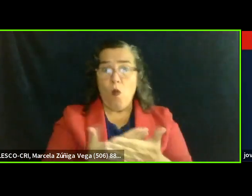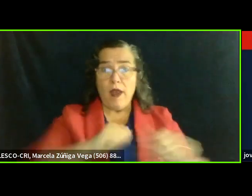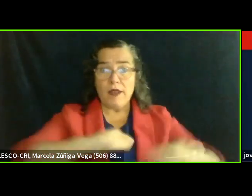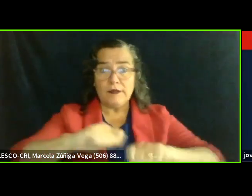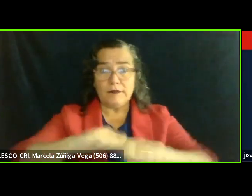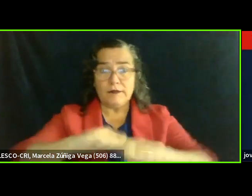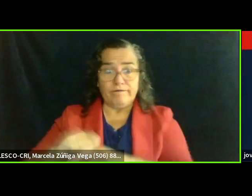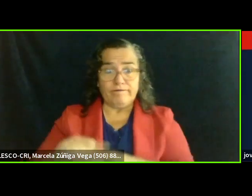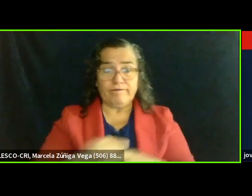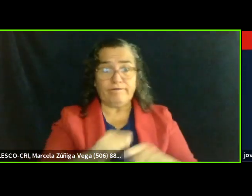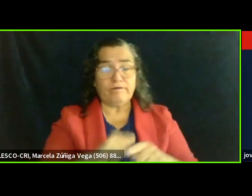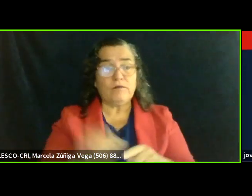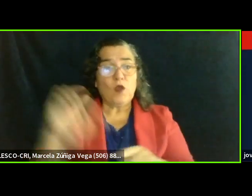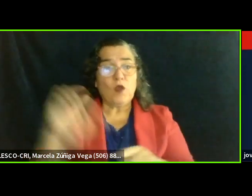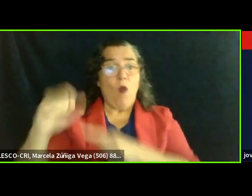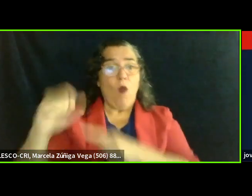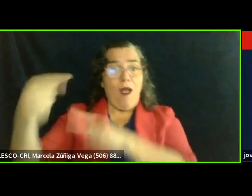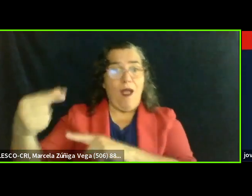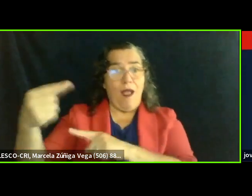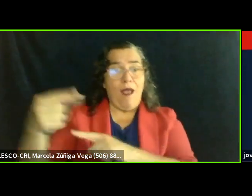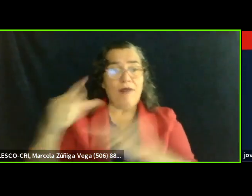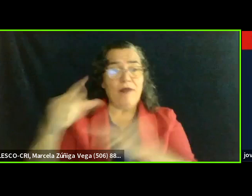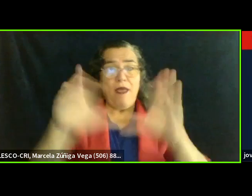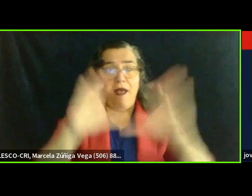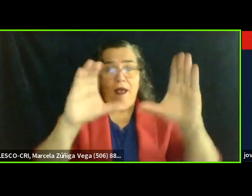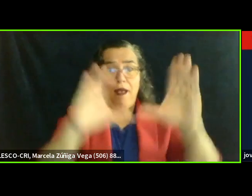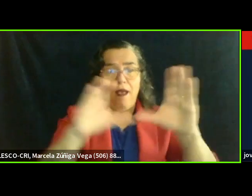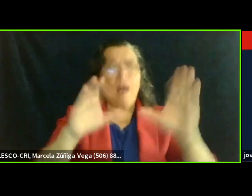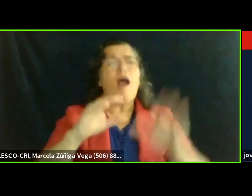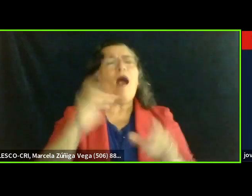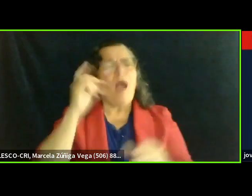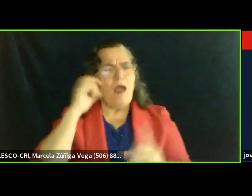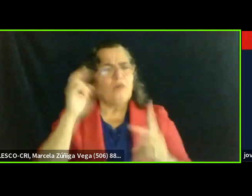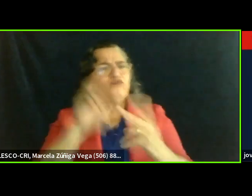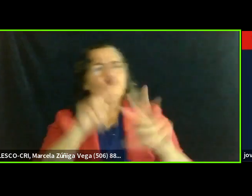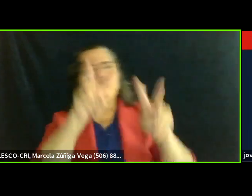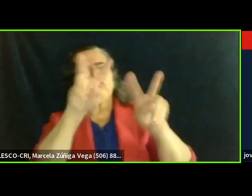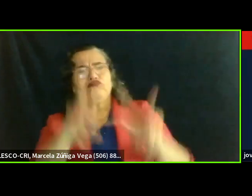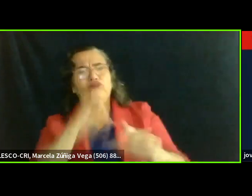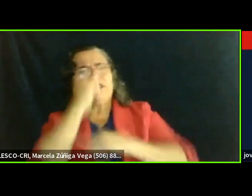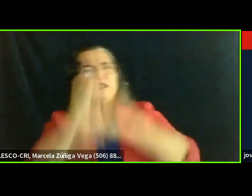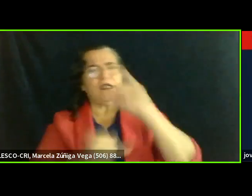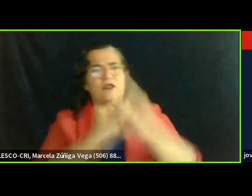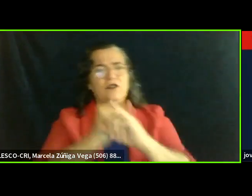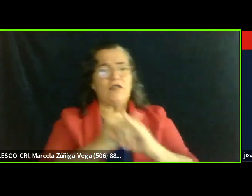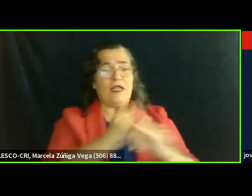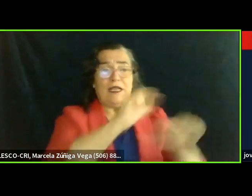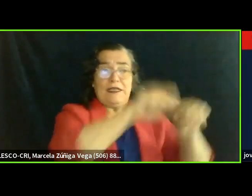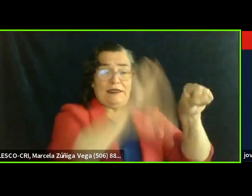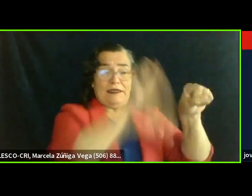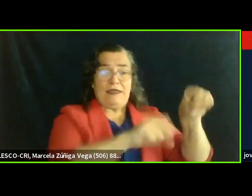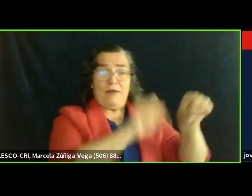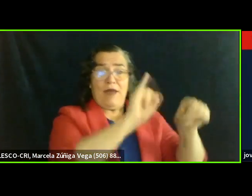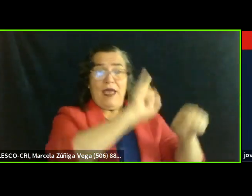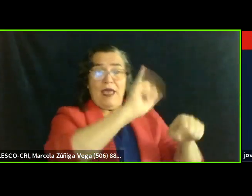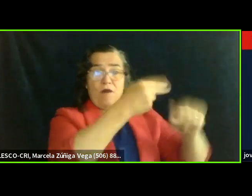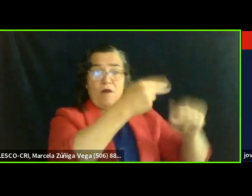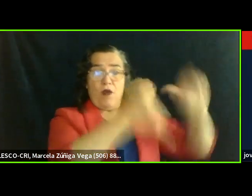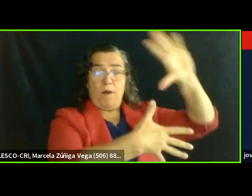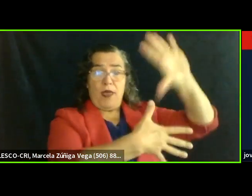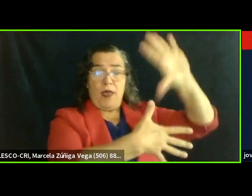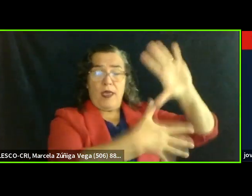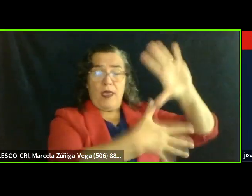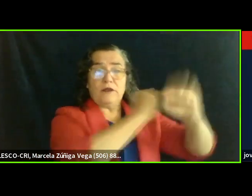acreditación están reconocidas a nivel internacional por dos organismos: el Sistema Iberoamericano de Aseguramiento de la Calidad